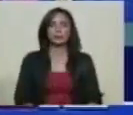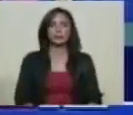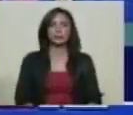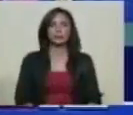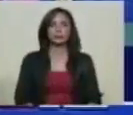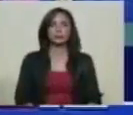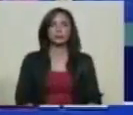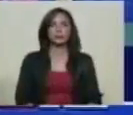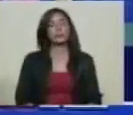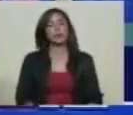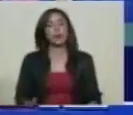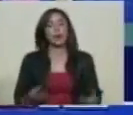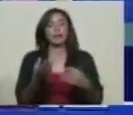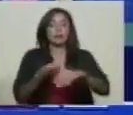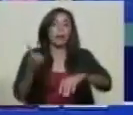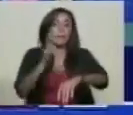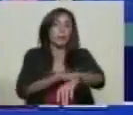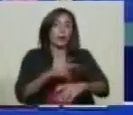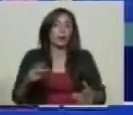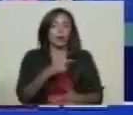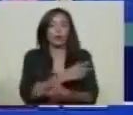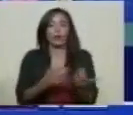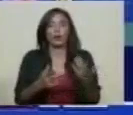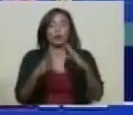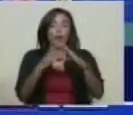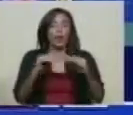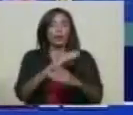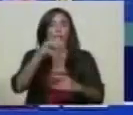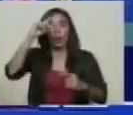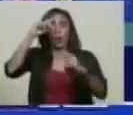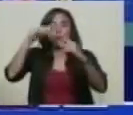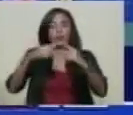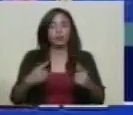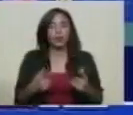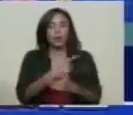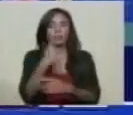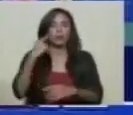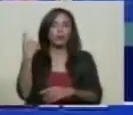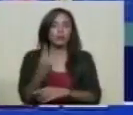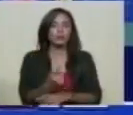¿cuántas nuevas tareas no podemos nosotros lograr, Aristóbulo?